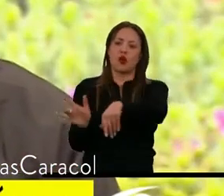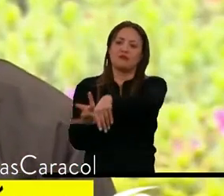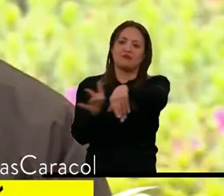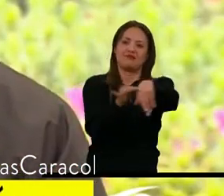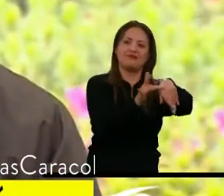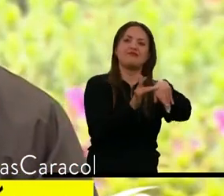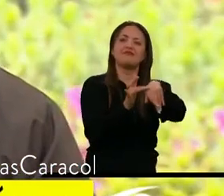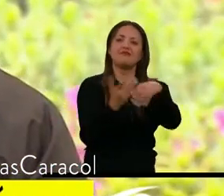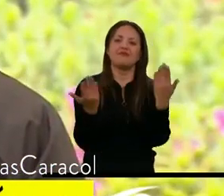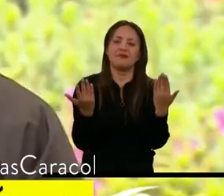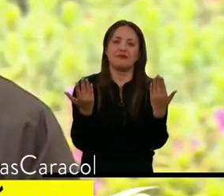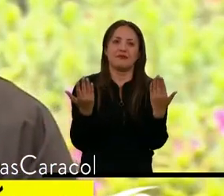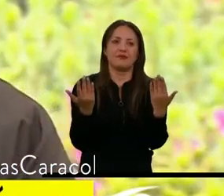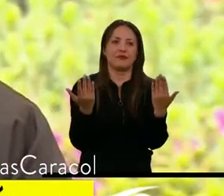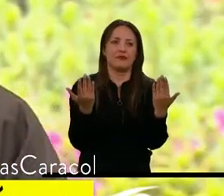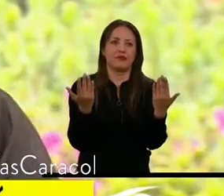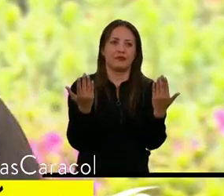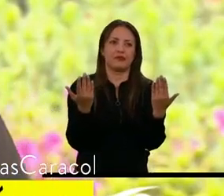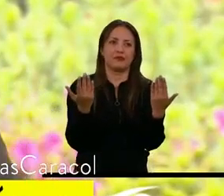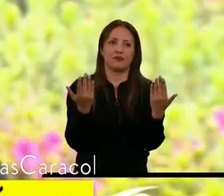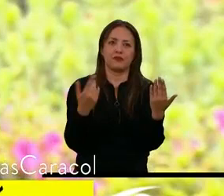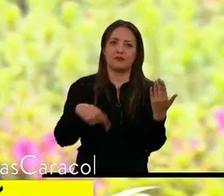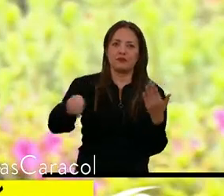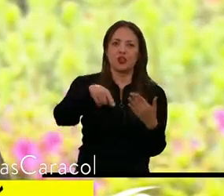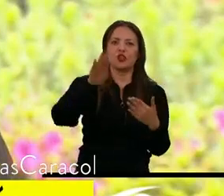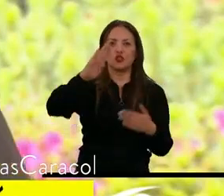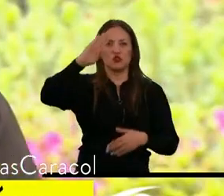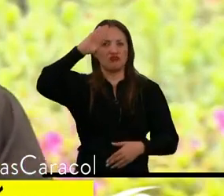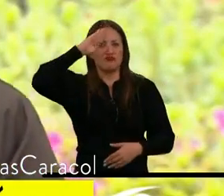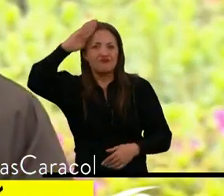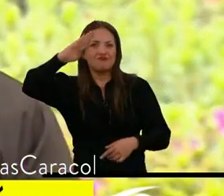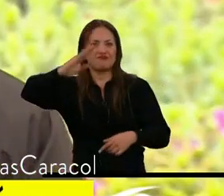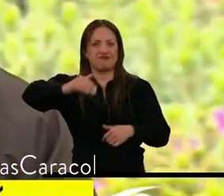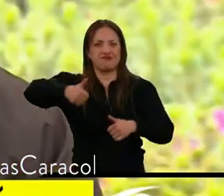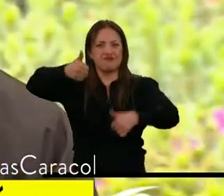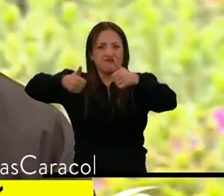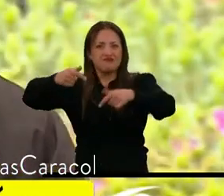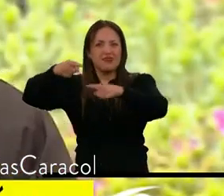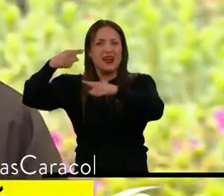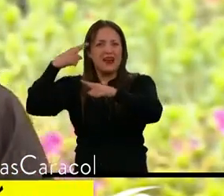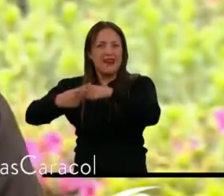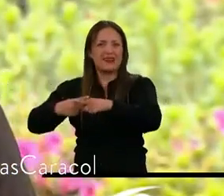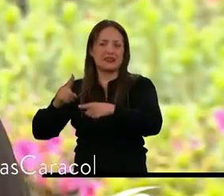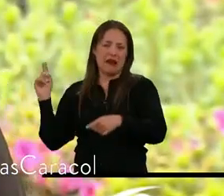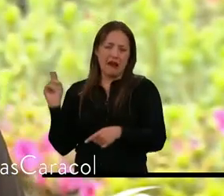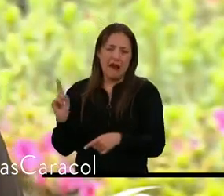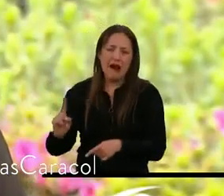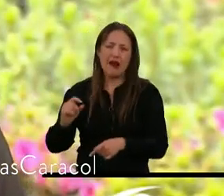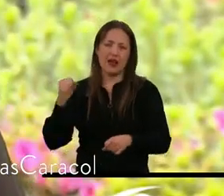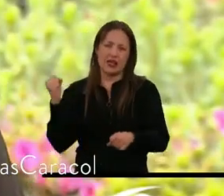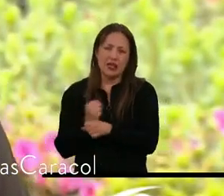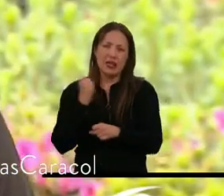que pues todos los oficiales que han construido su carrera